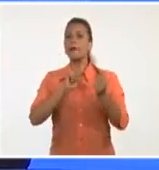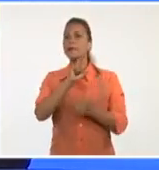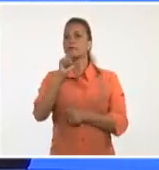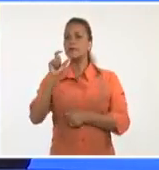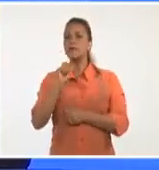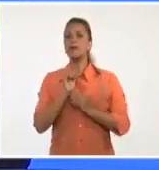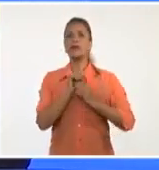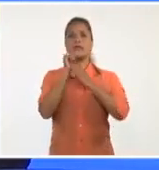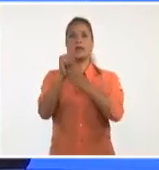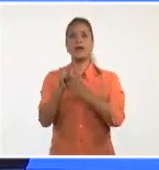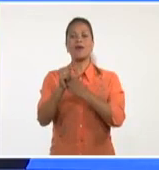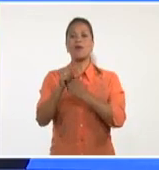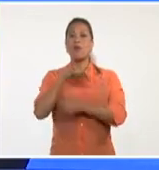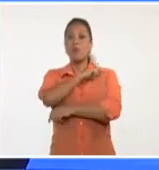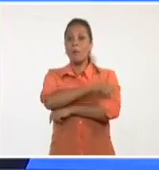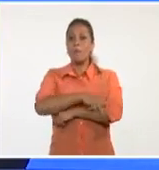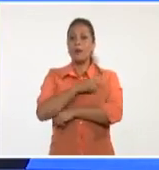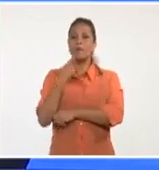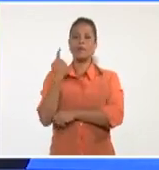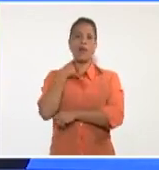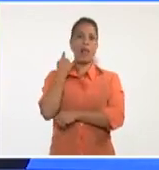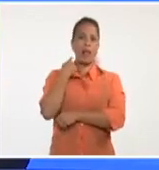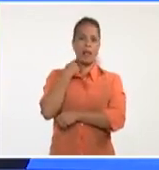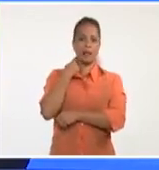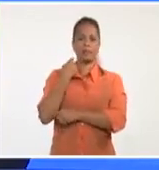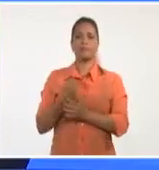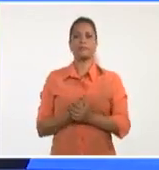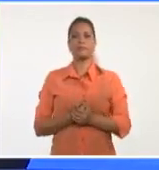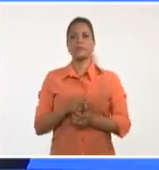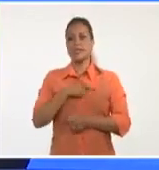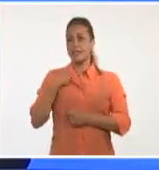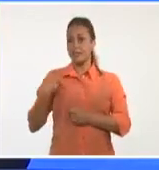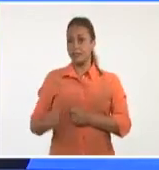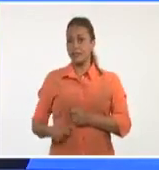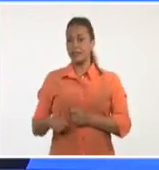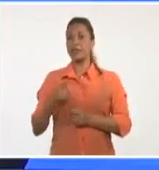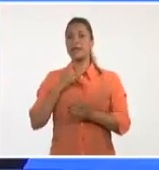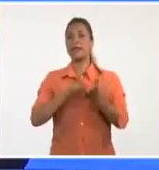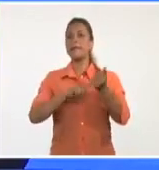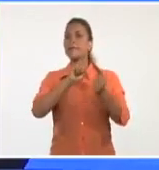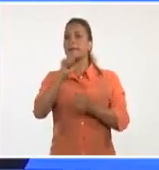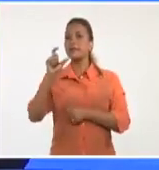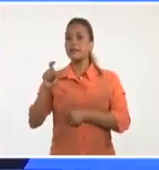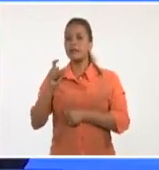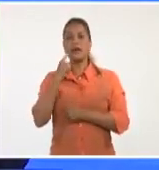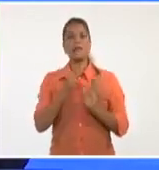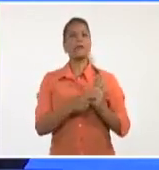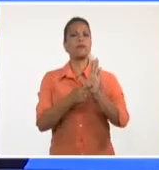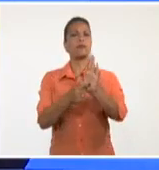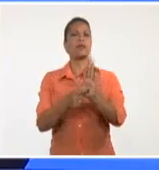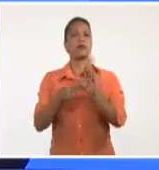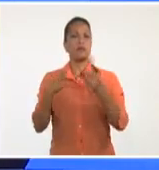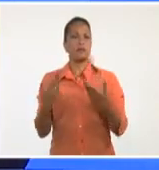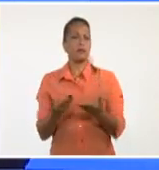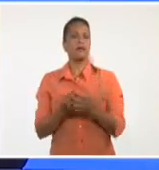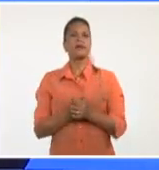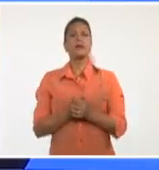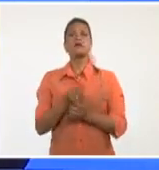por tanto tiempo. La República Popular China y su Partido Comunista han demostrado que es posible